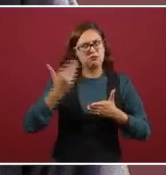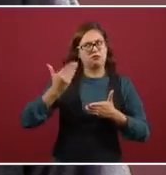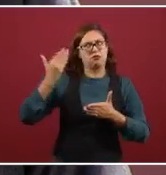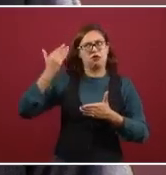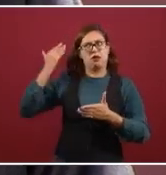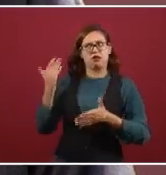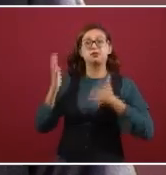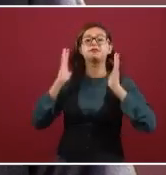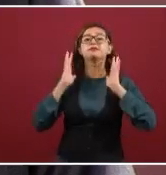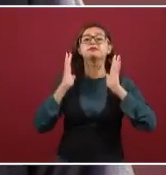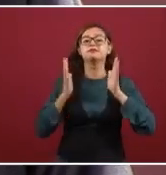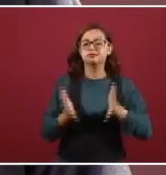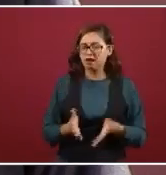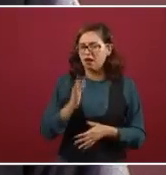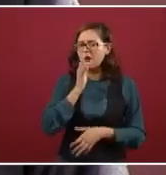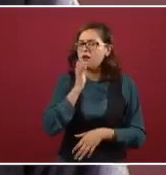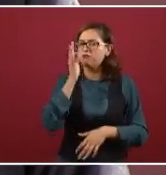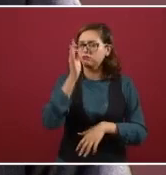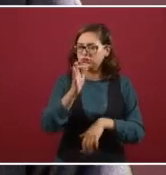situación.